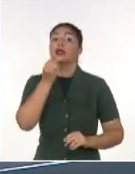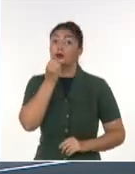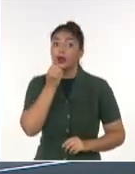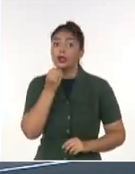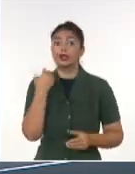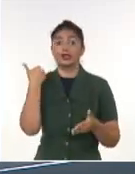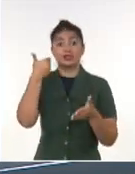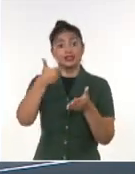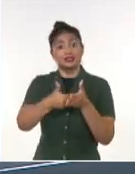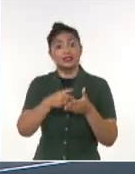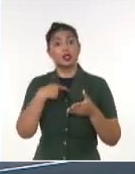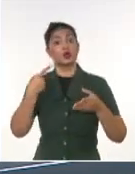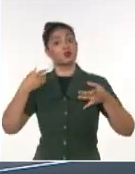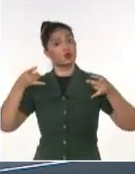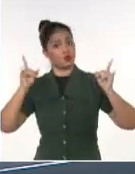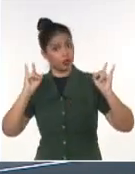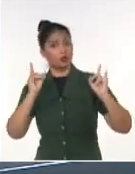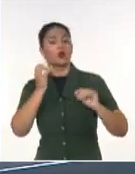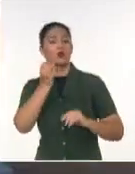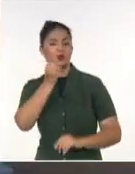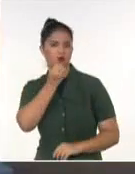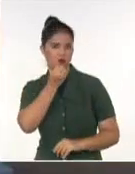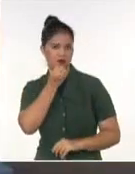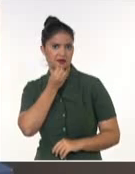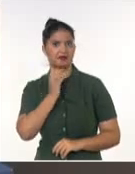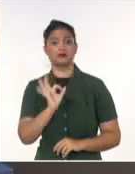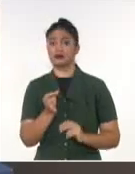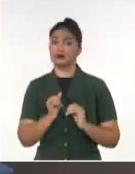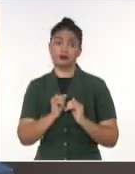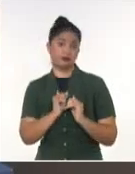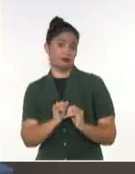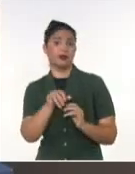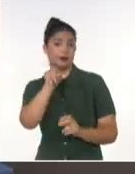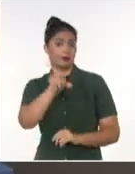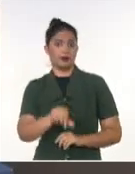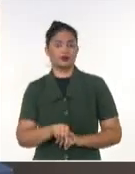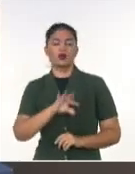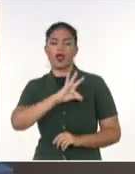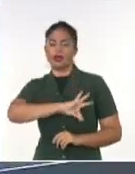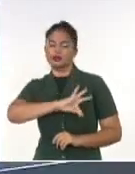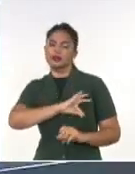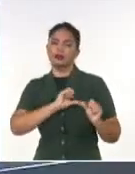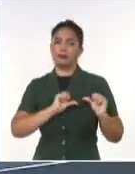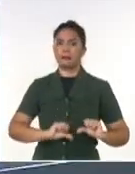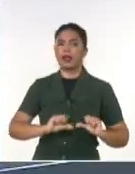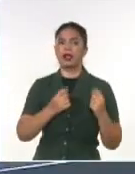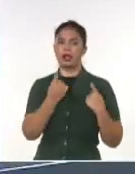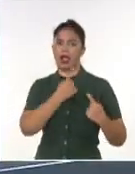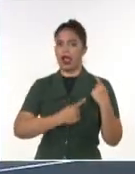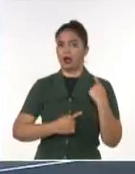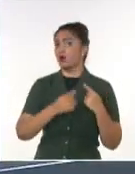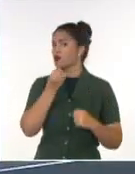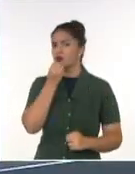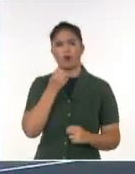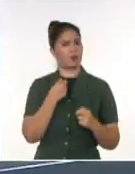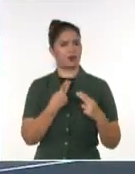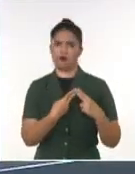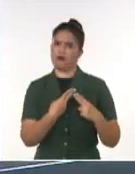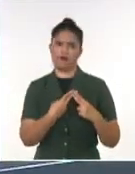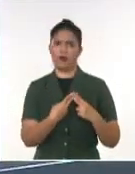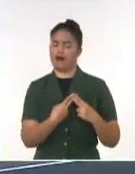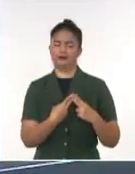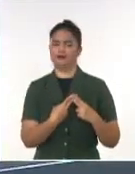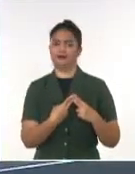en ese sentido, nosotros tenemos que ser consecuentes y tenemos que elevar la percepción del riesgo. No podemos confiarnos, y ante la aparición de cualquier